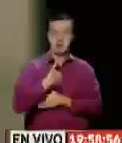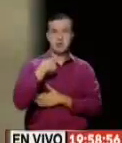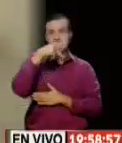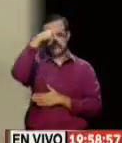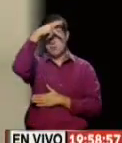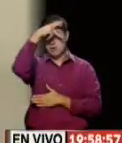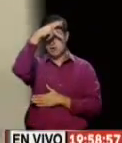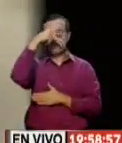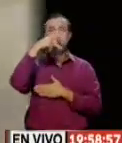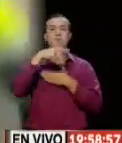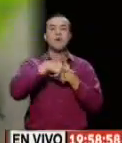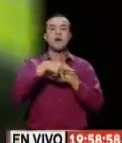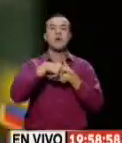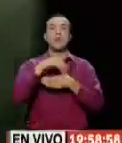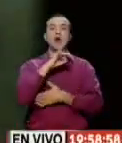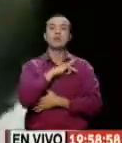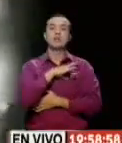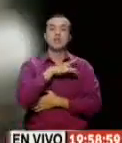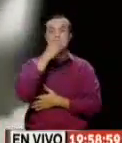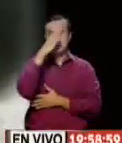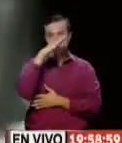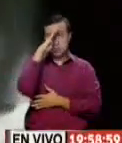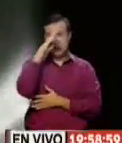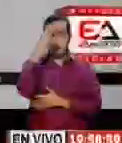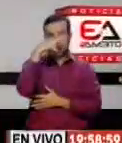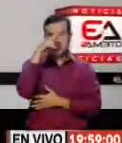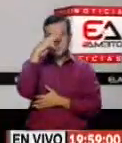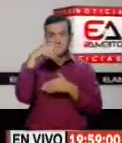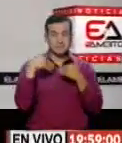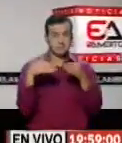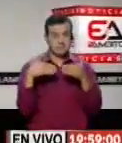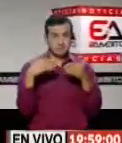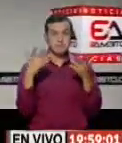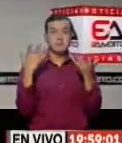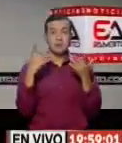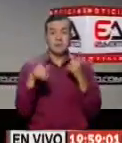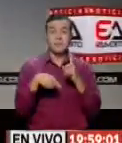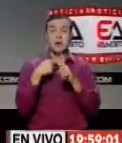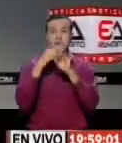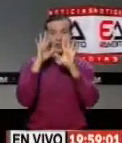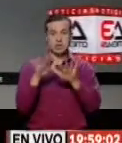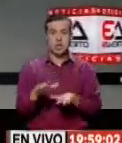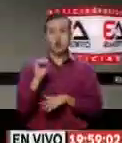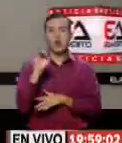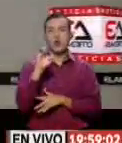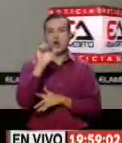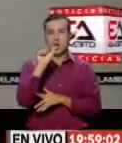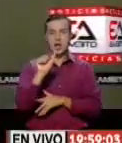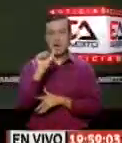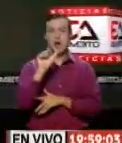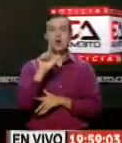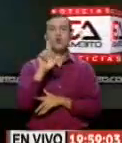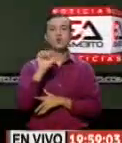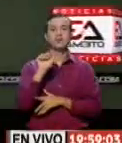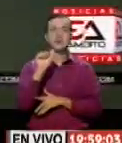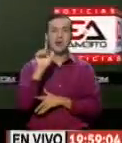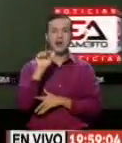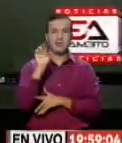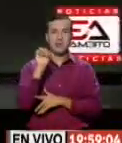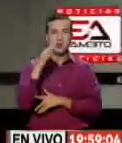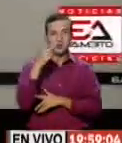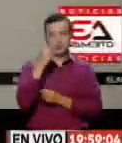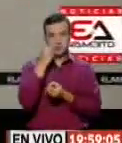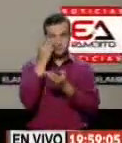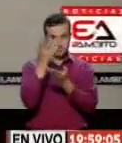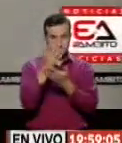Perú, Paraguay, Chile, Cuba, México y Panamá, además de Luis Almagro, secretario general de la Organización de Estados